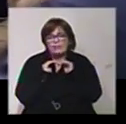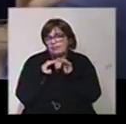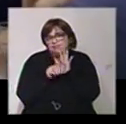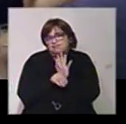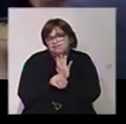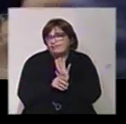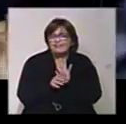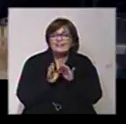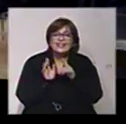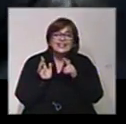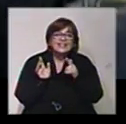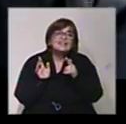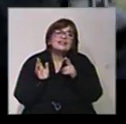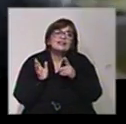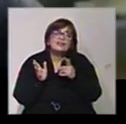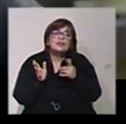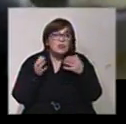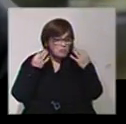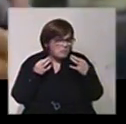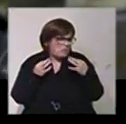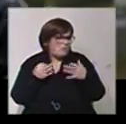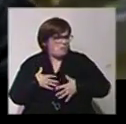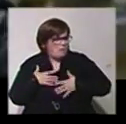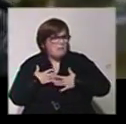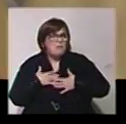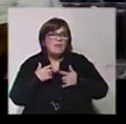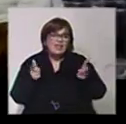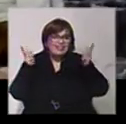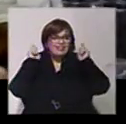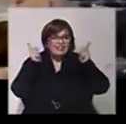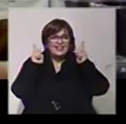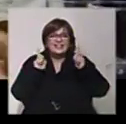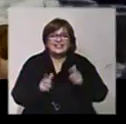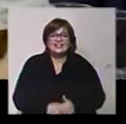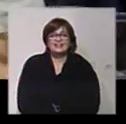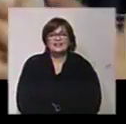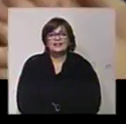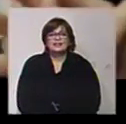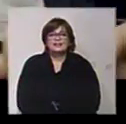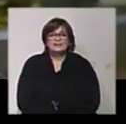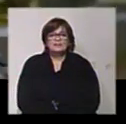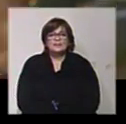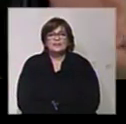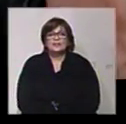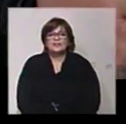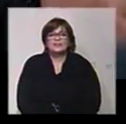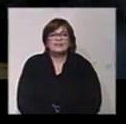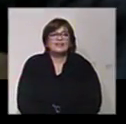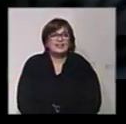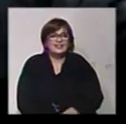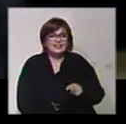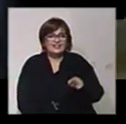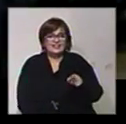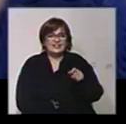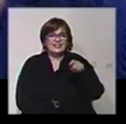decirlo. Un muy buena onda y muy divertido. This is an honest man. I really like him. I love this Uruguay. He's